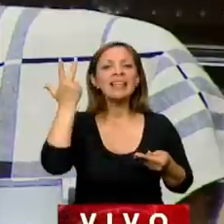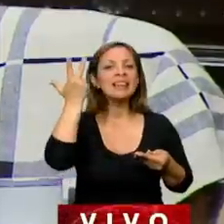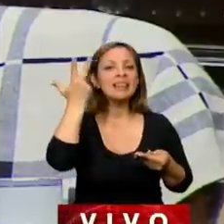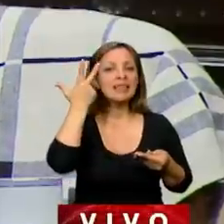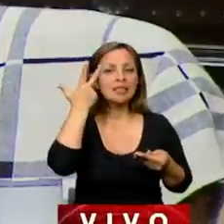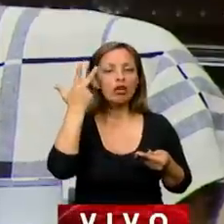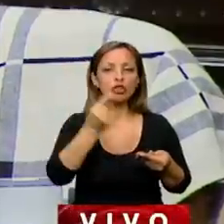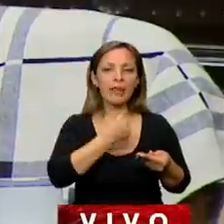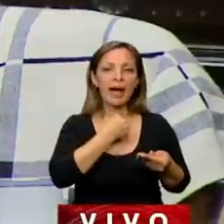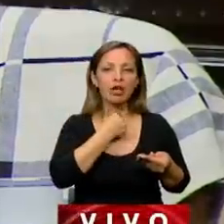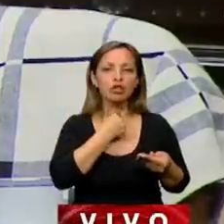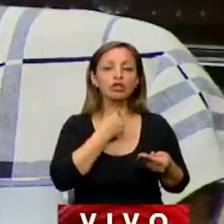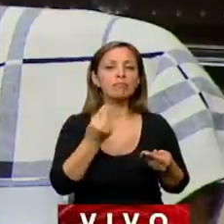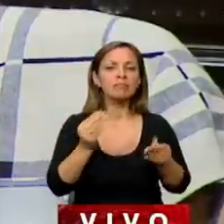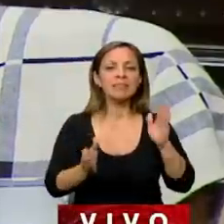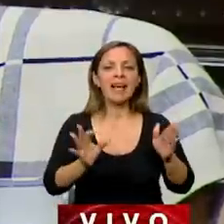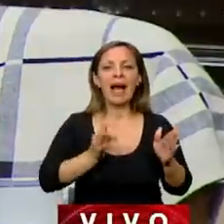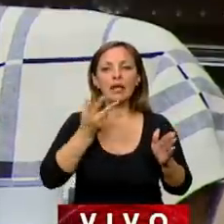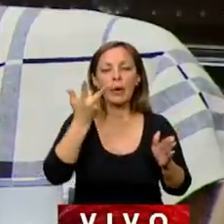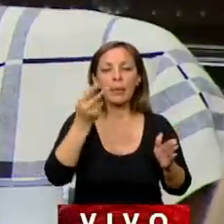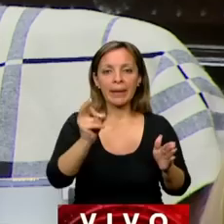de agosto del 2022.